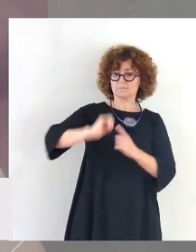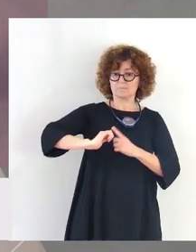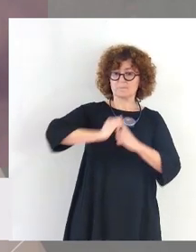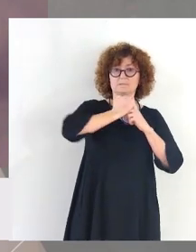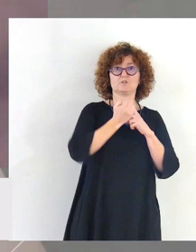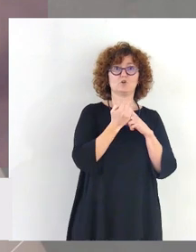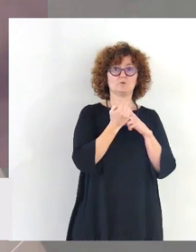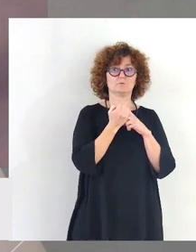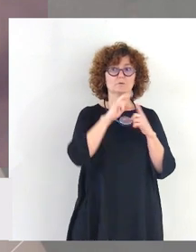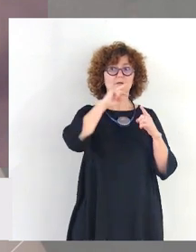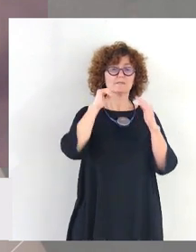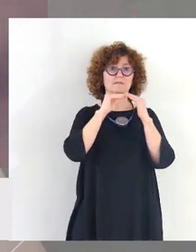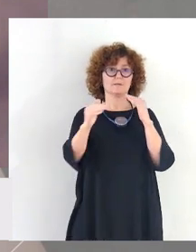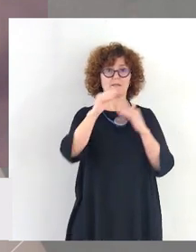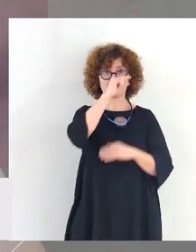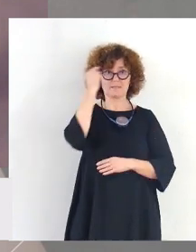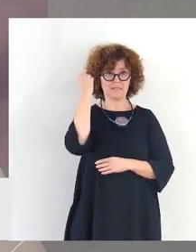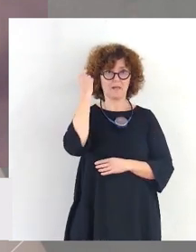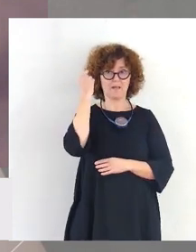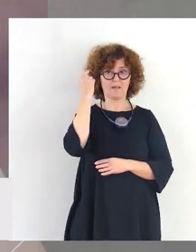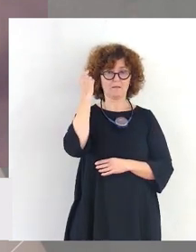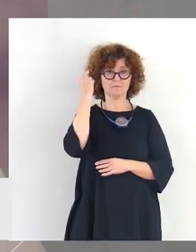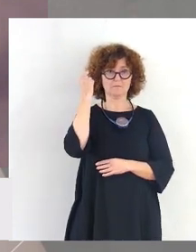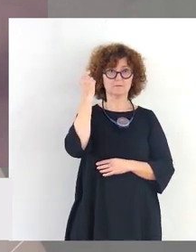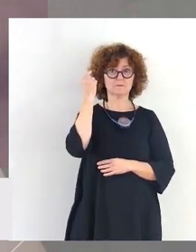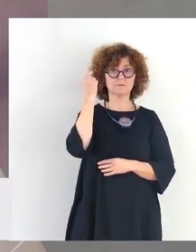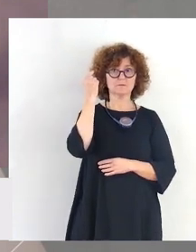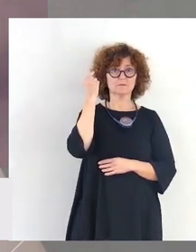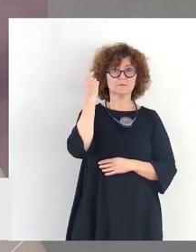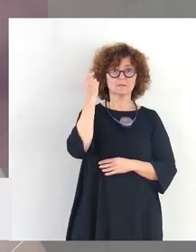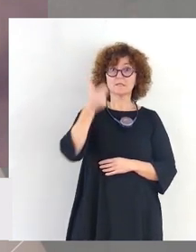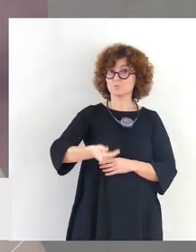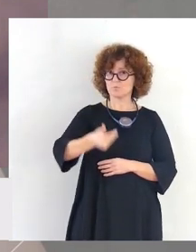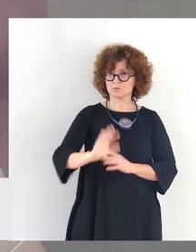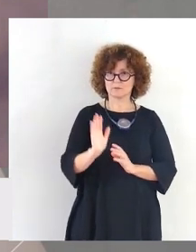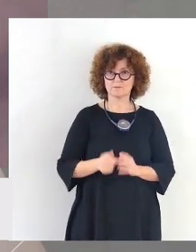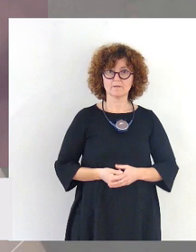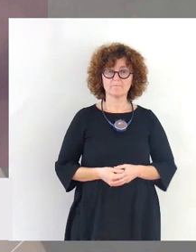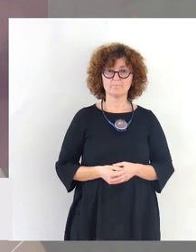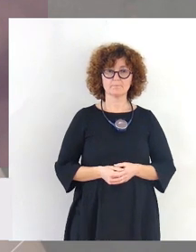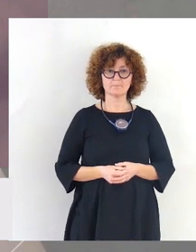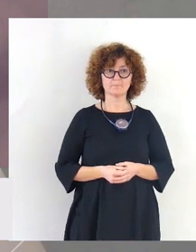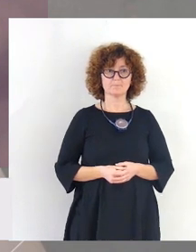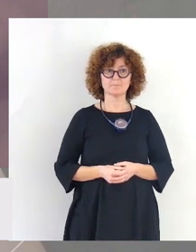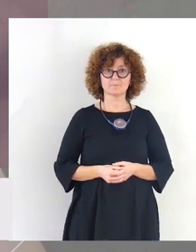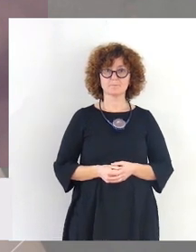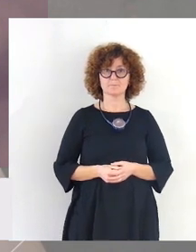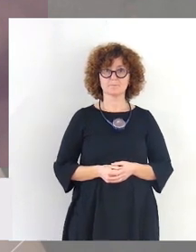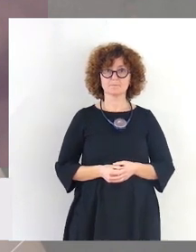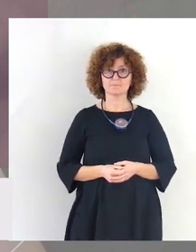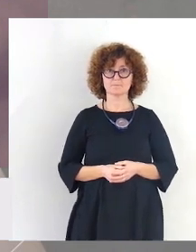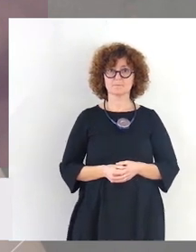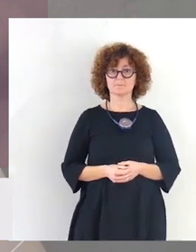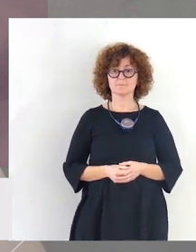sobre la estabilidad mental que tiene mucha mucha importancia y y y por